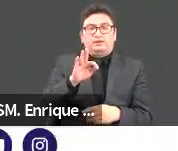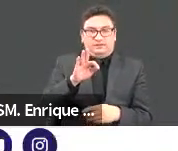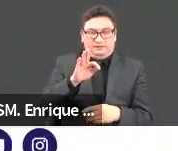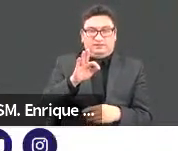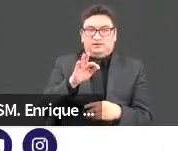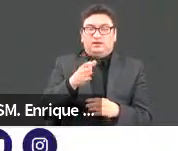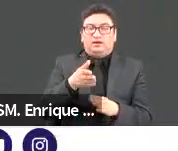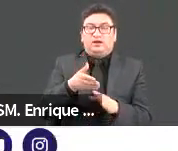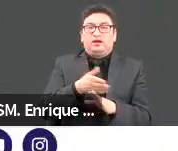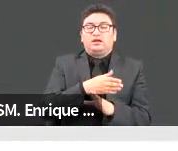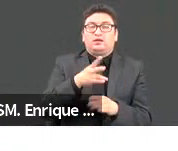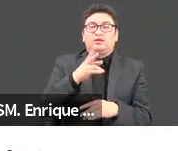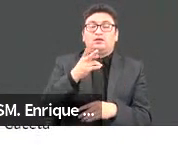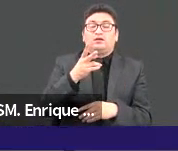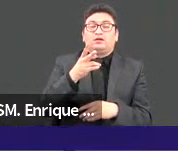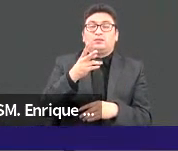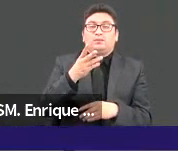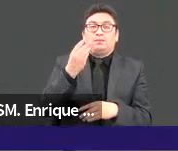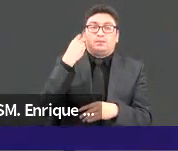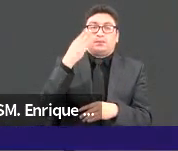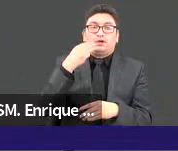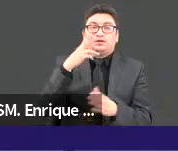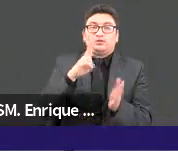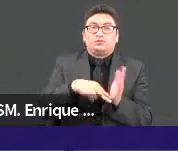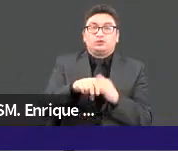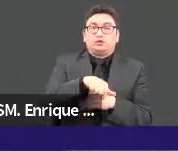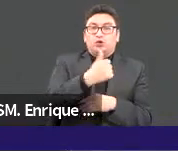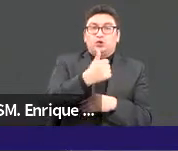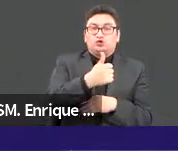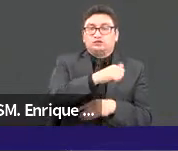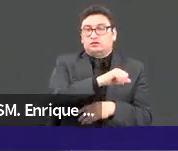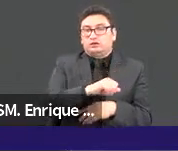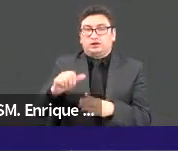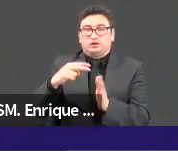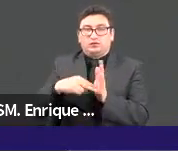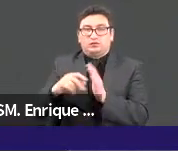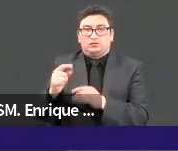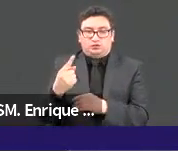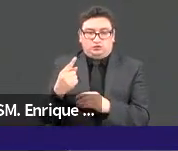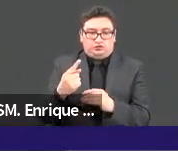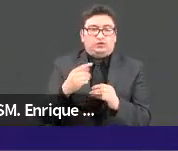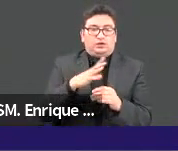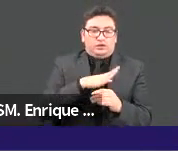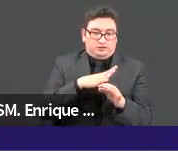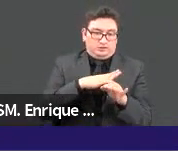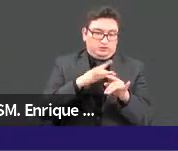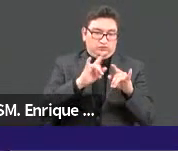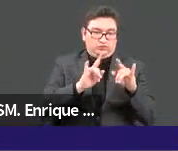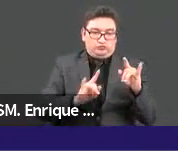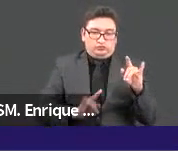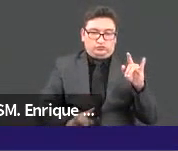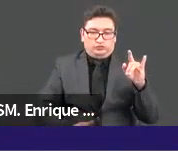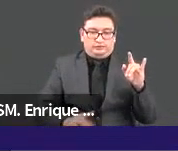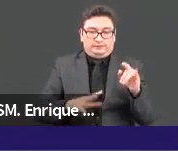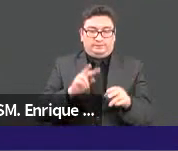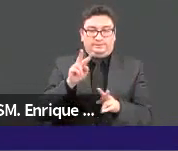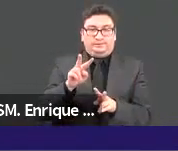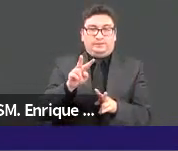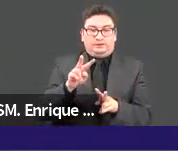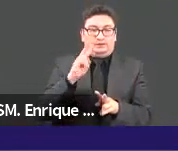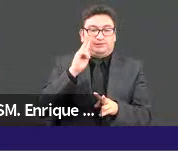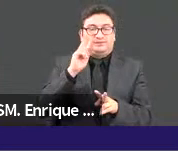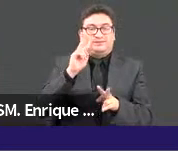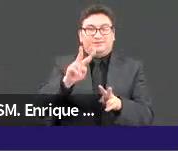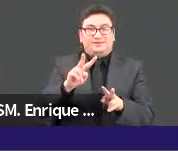desde marzo de 2011 a la fecha. Tenemos las más recientes, aquí ya es un concentrado, ¿sí? Vean cómo